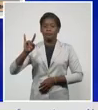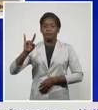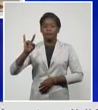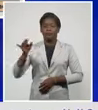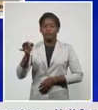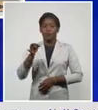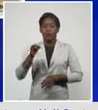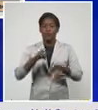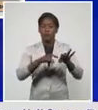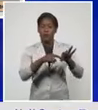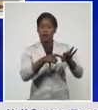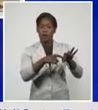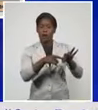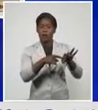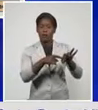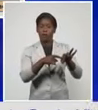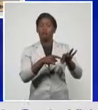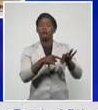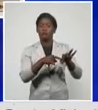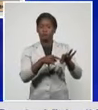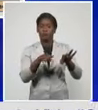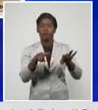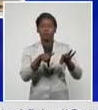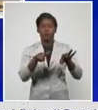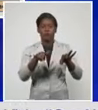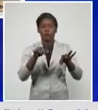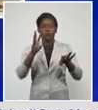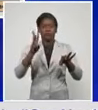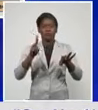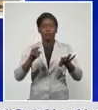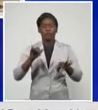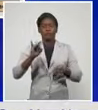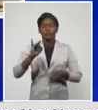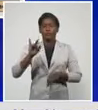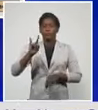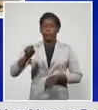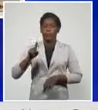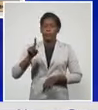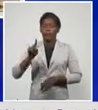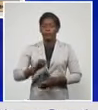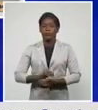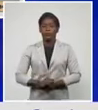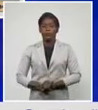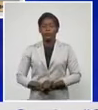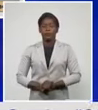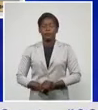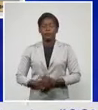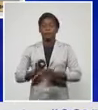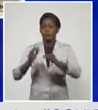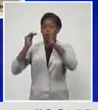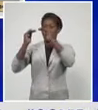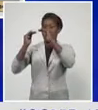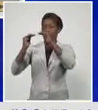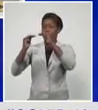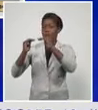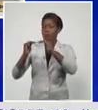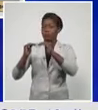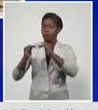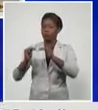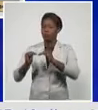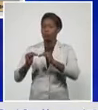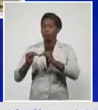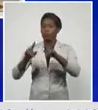especial Isla de la Juventud 79,1. Las tasas más bajas de